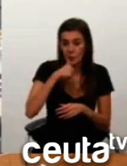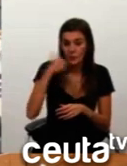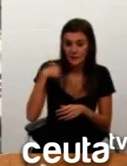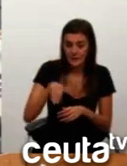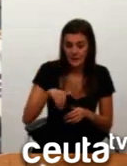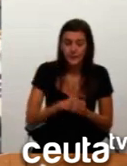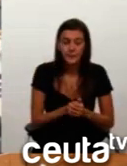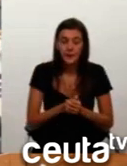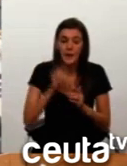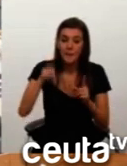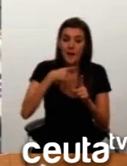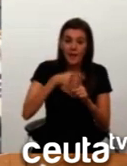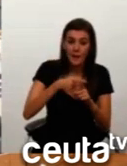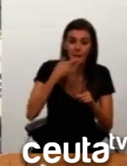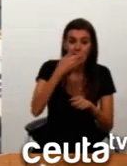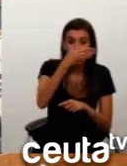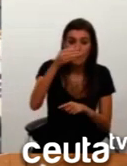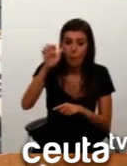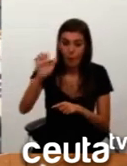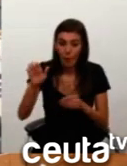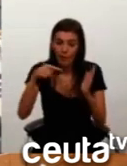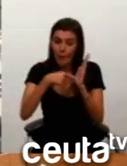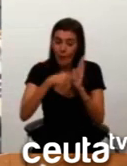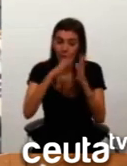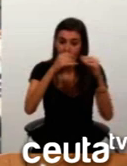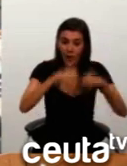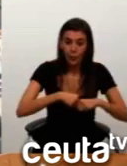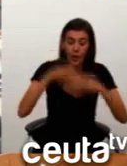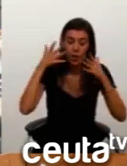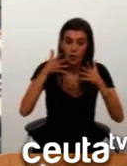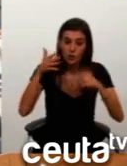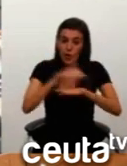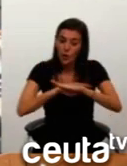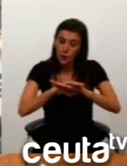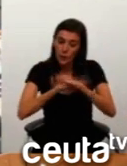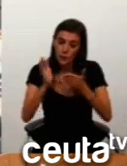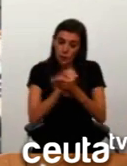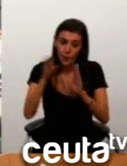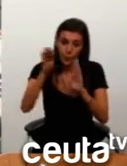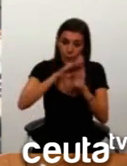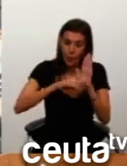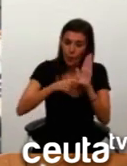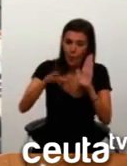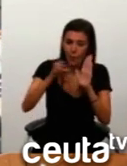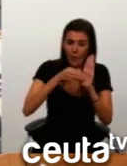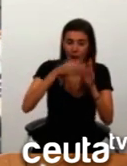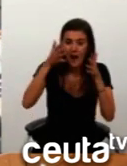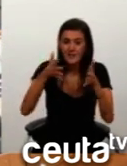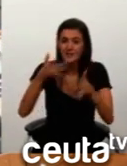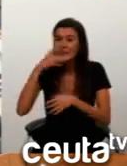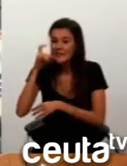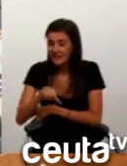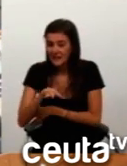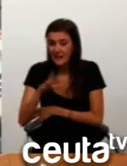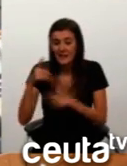ya. Pero es que también en el Boletín Oficial de la Ciudad se publican los acuerdos de Consejo de Gobierno donde se determinan quiénes son los asesores de